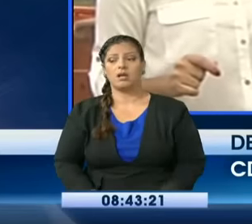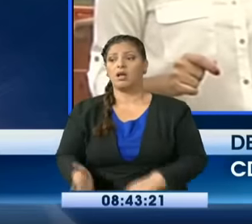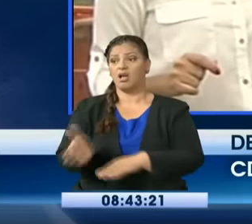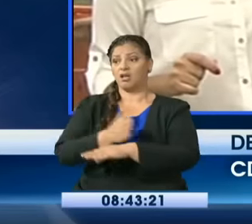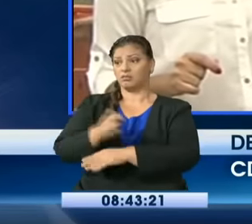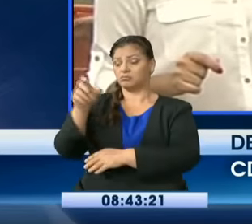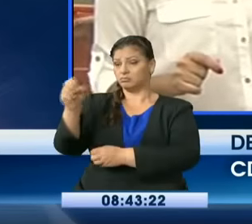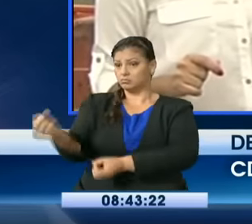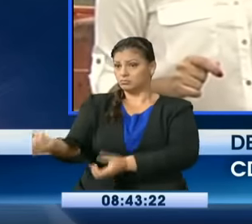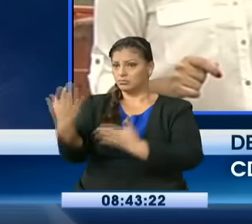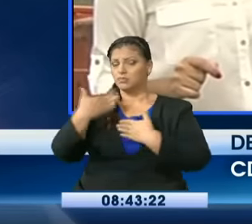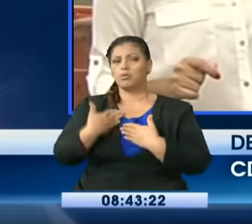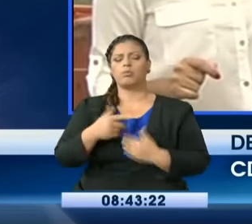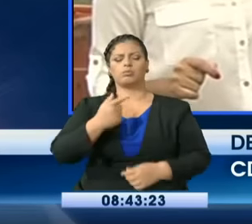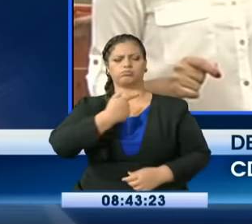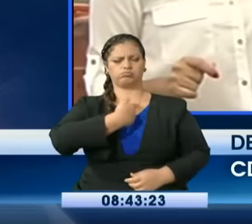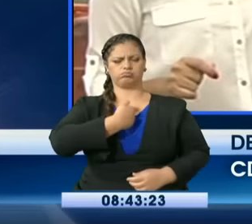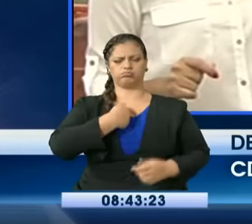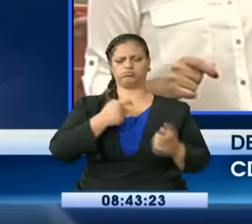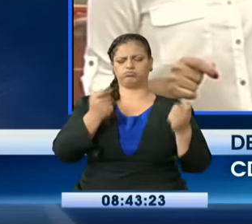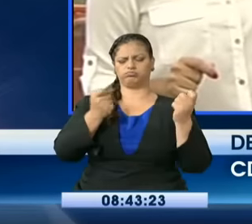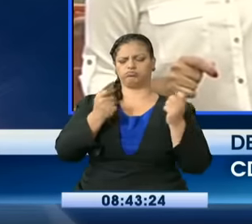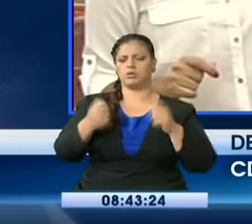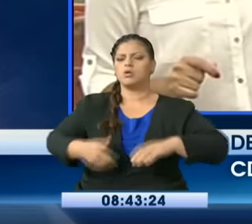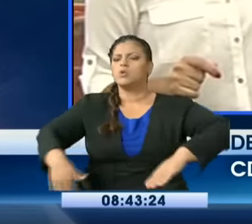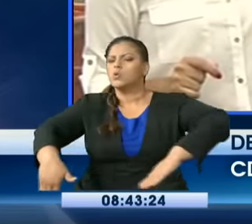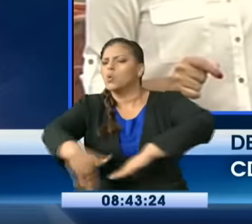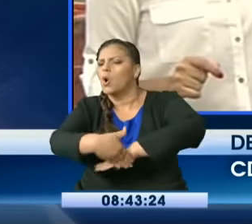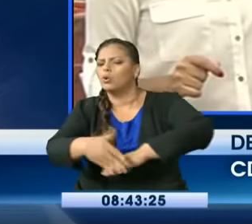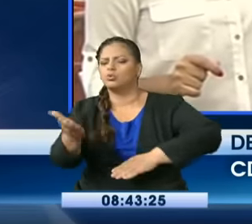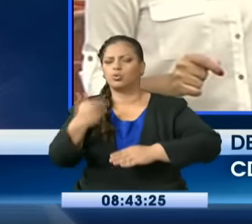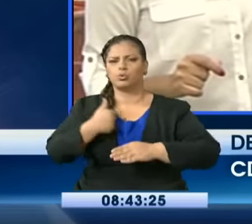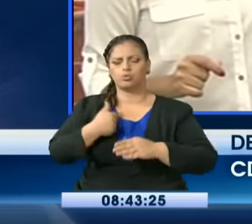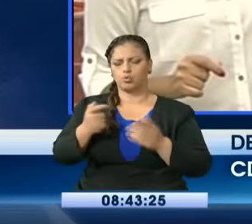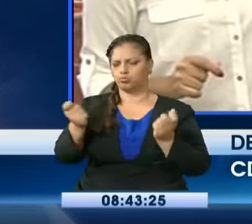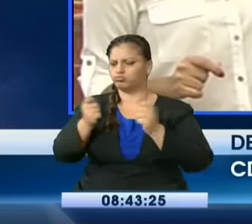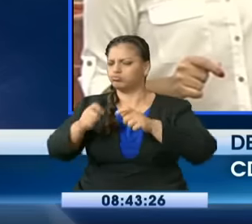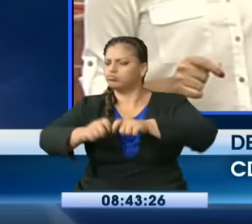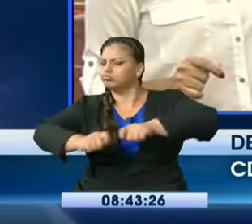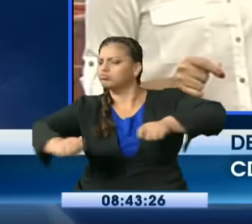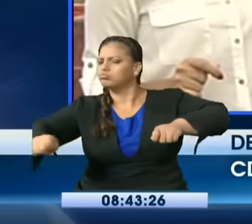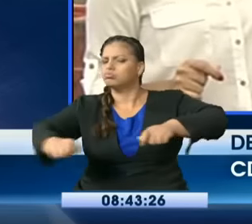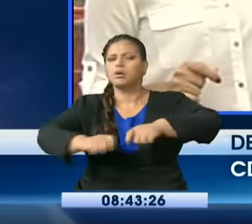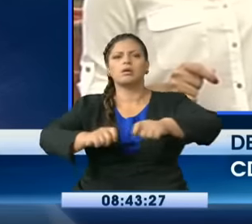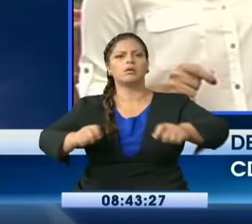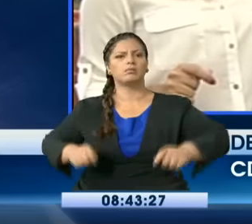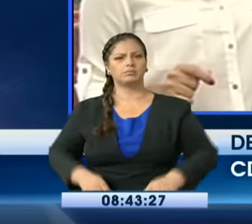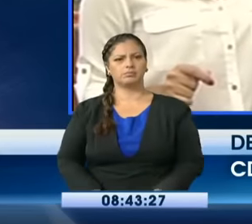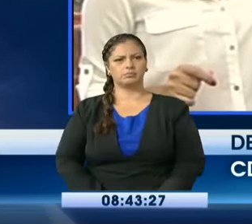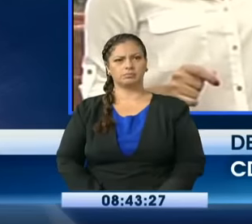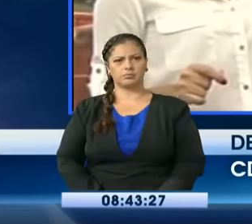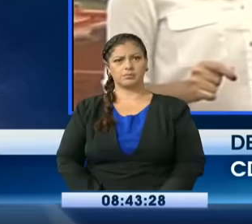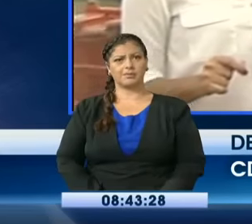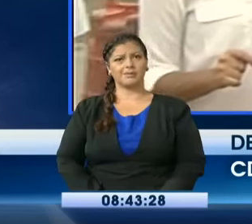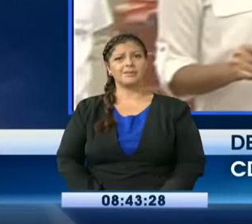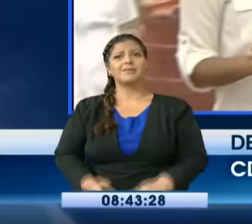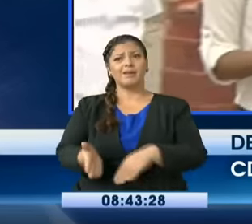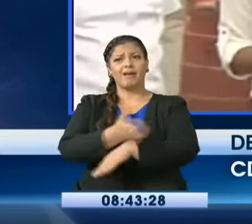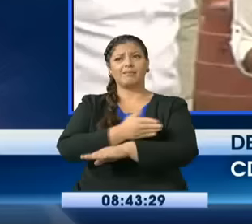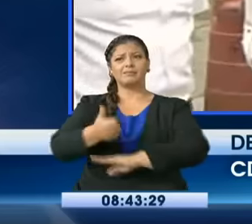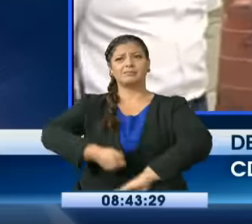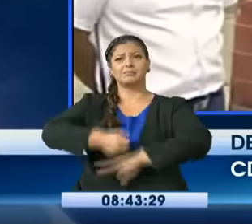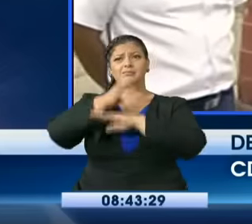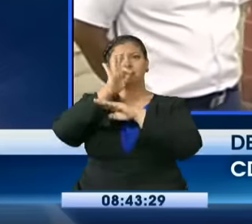afuera. Y con el tema, me puedo tomar también la atribución de decirle, Hugo, hemos hecho trabajo en conjunto con la ATM, hemos